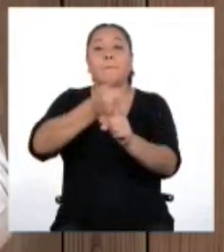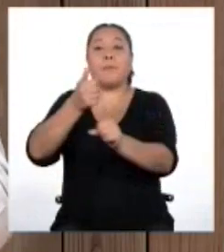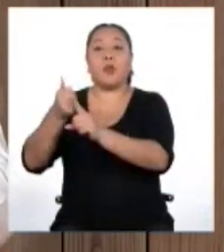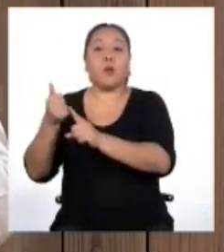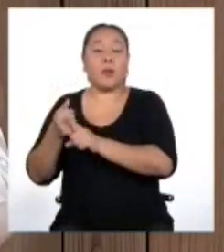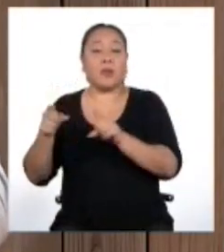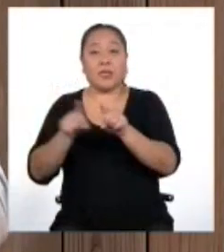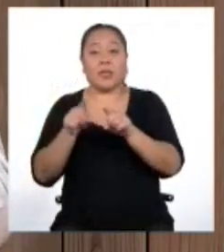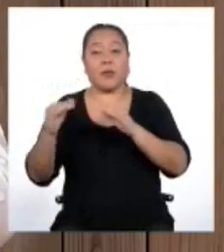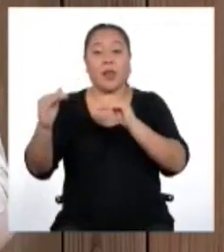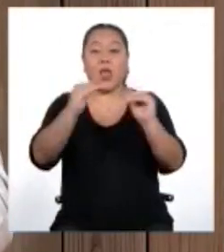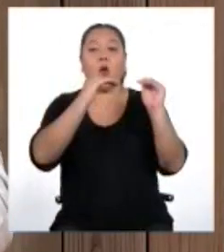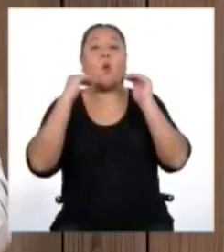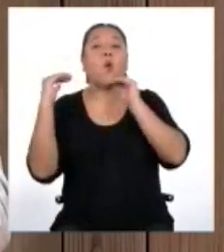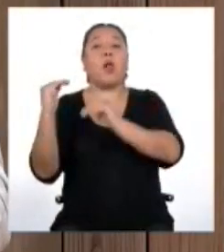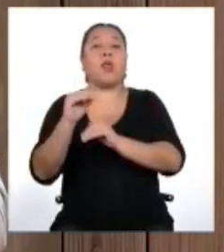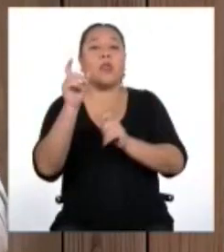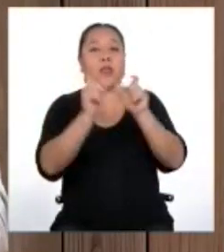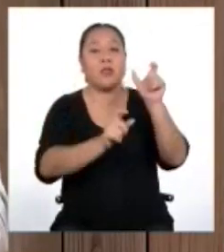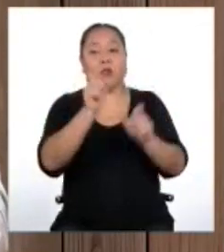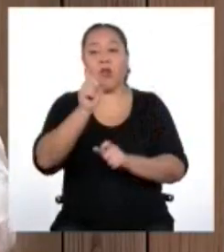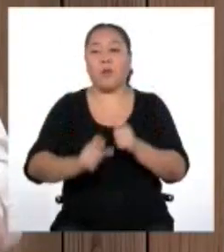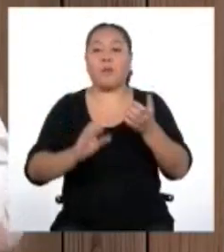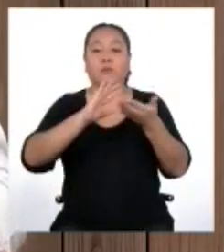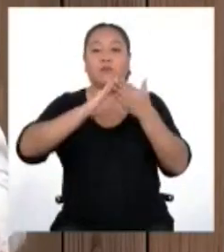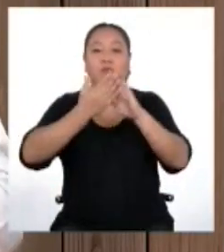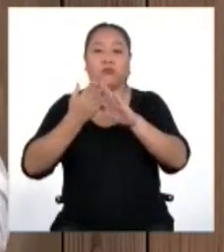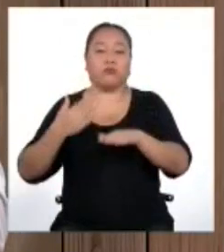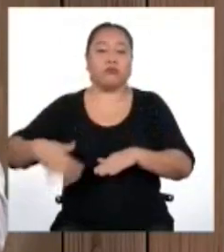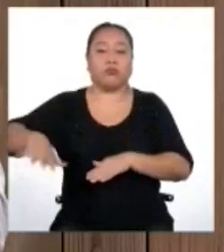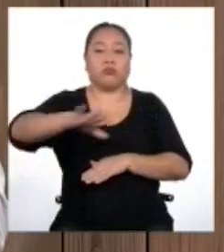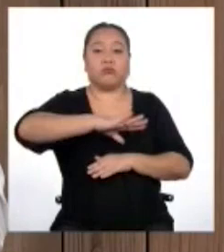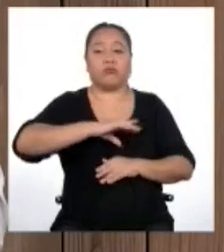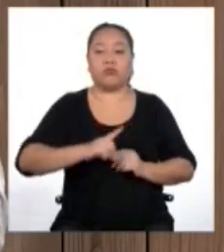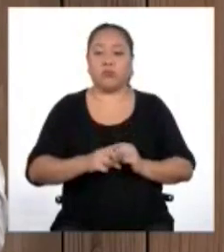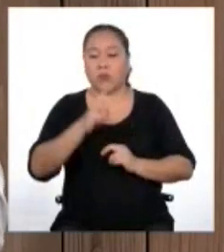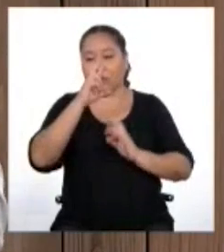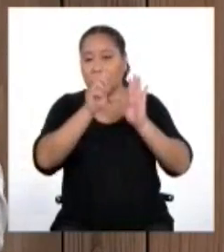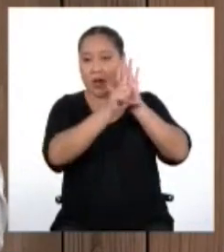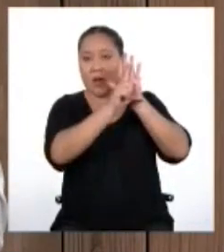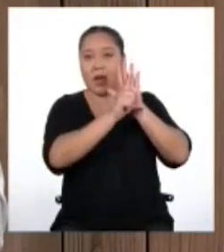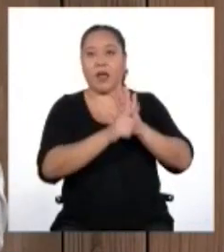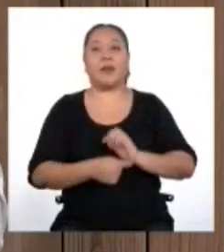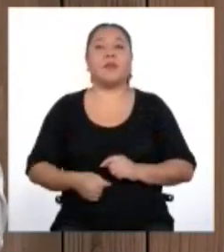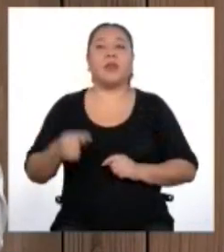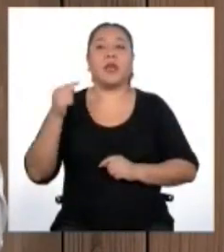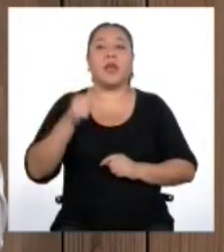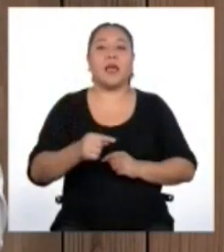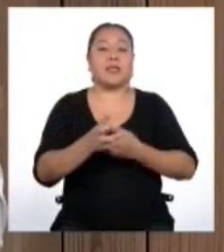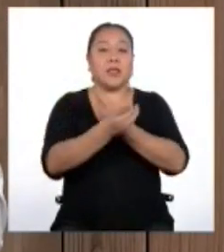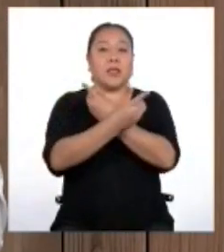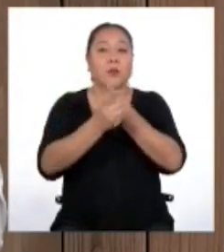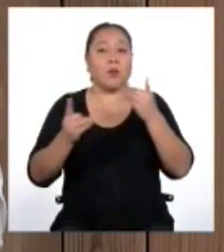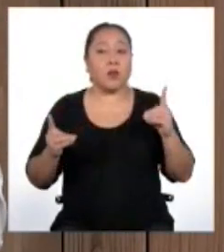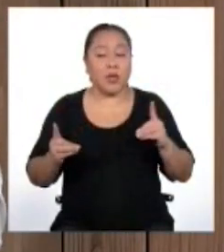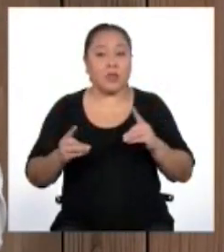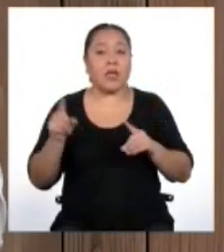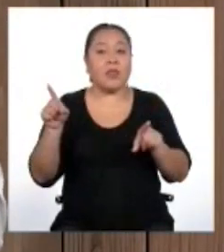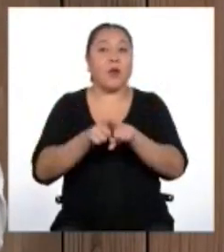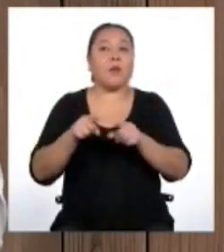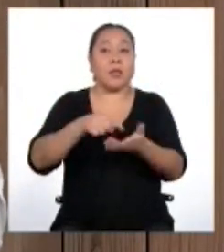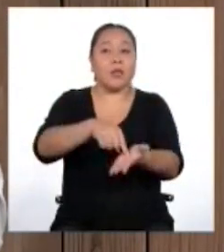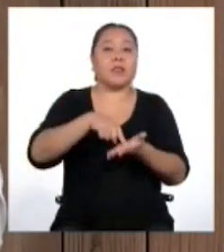la igualdad de todas las ciudadanas y ciudadanos ante la ley. El régimen democrático también exige un